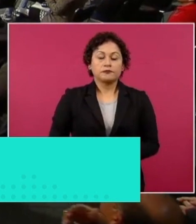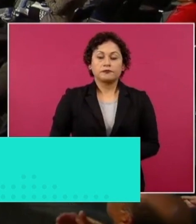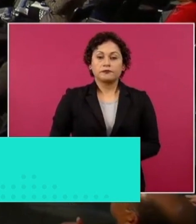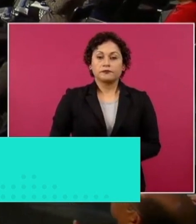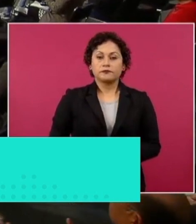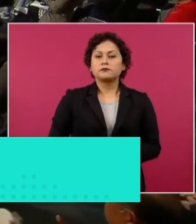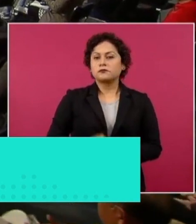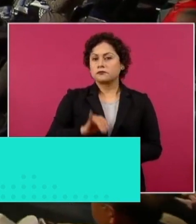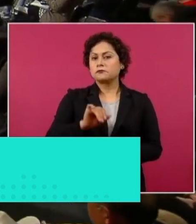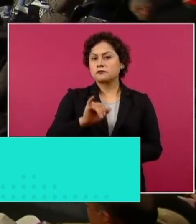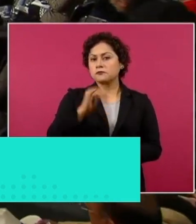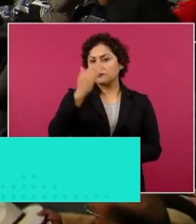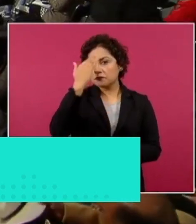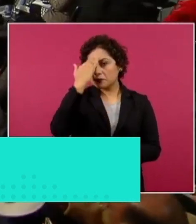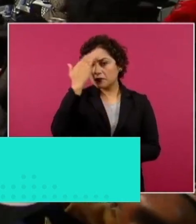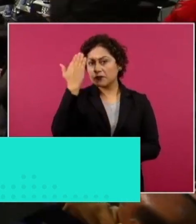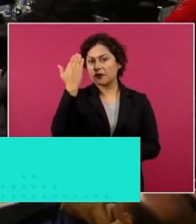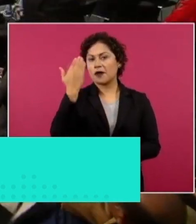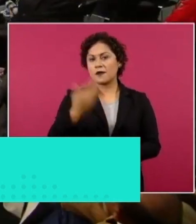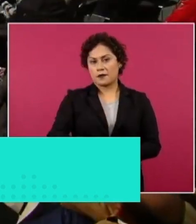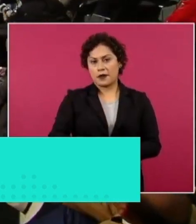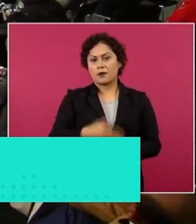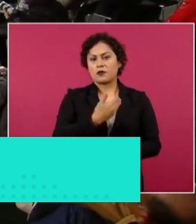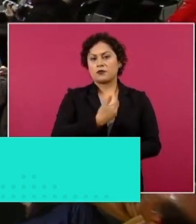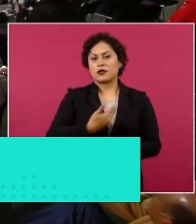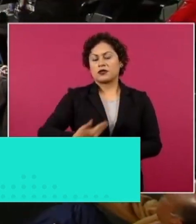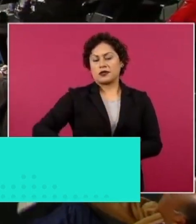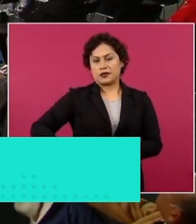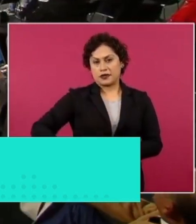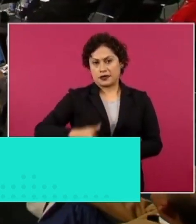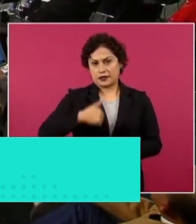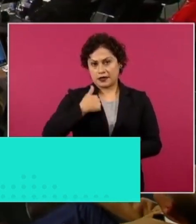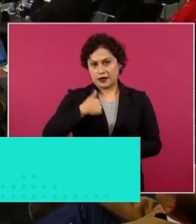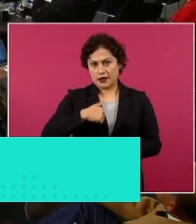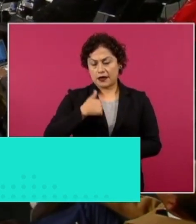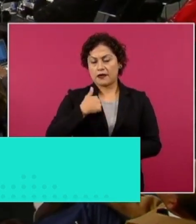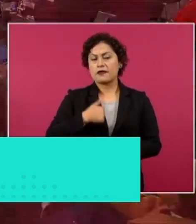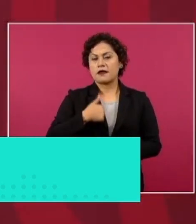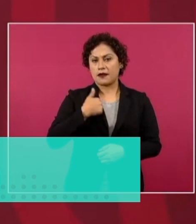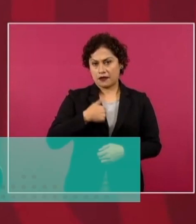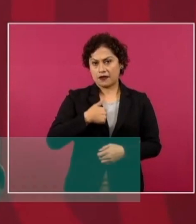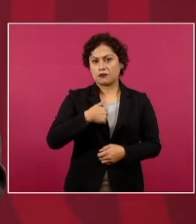sabe que el primer ministro Trudeau va a arribar,